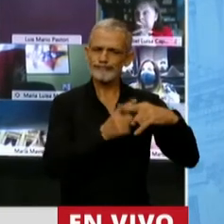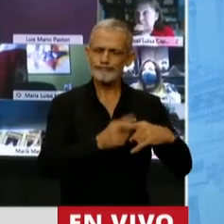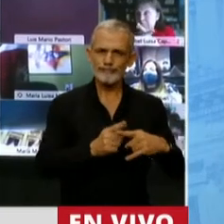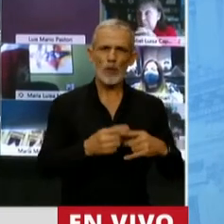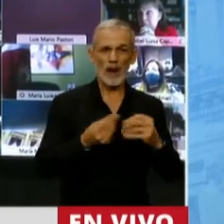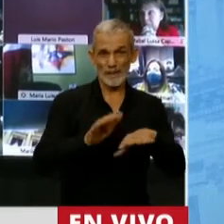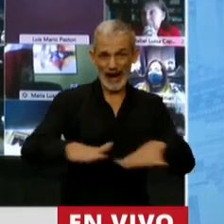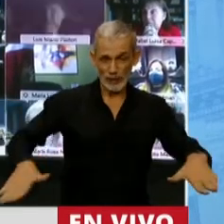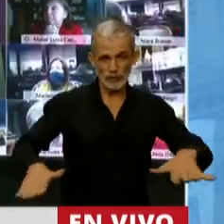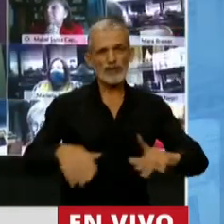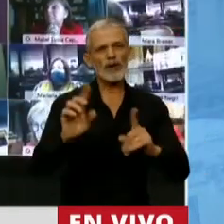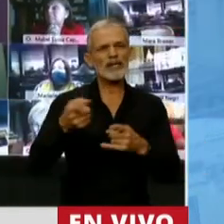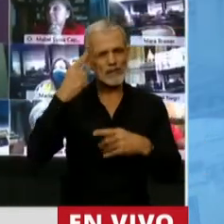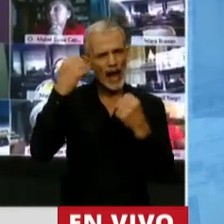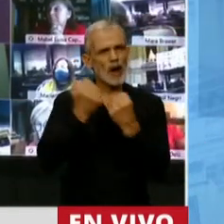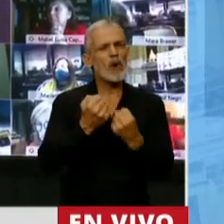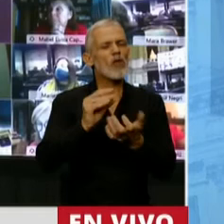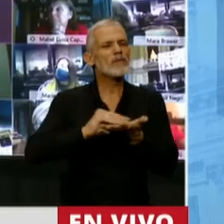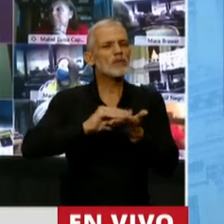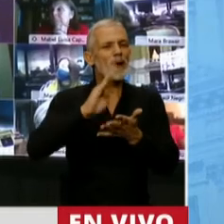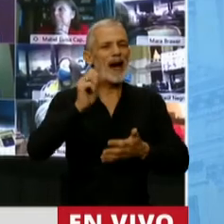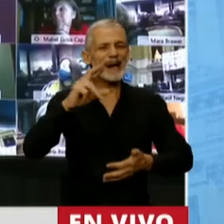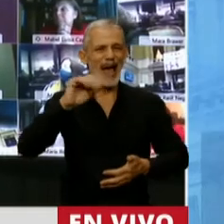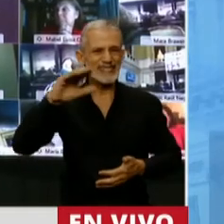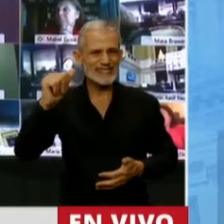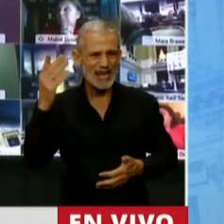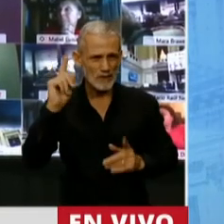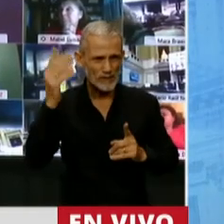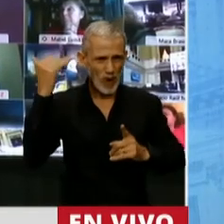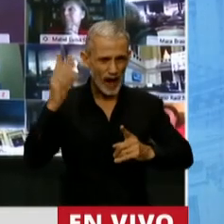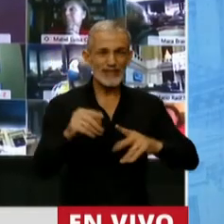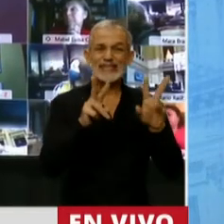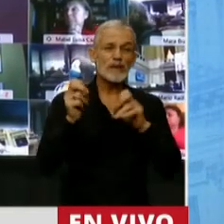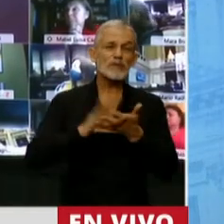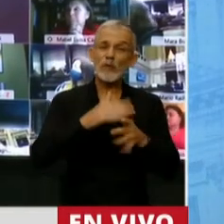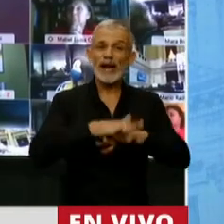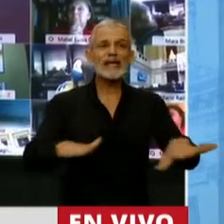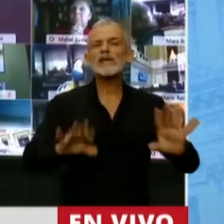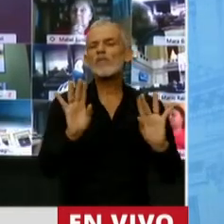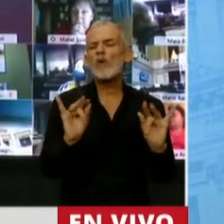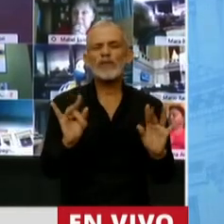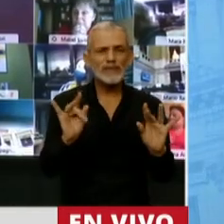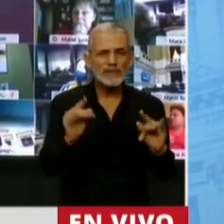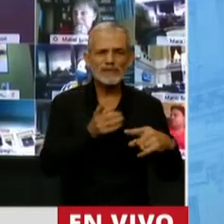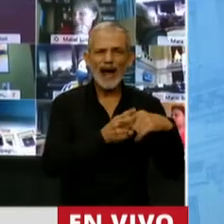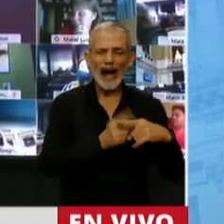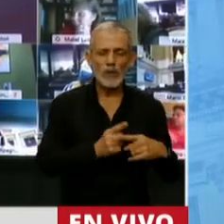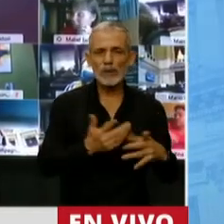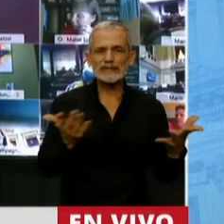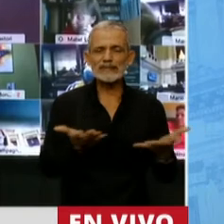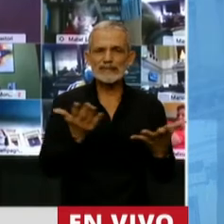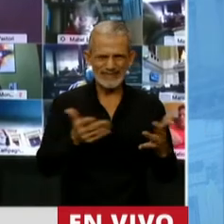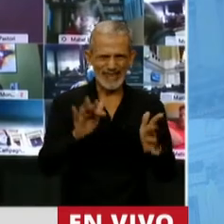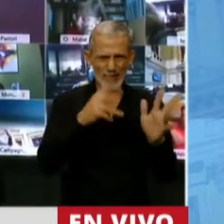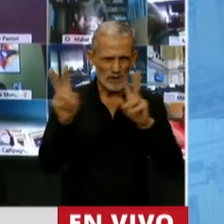para la niñez, y coincido con la diputada Barraza preopinante en que los temas de niñez son muy complicados de calcular. Vamos a volver a esto en